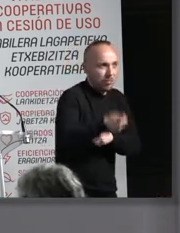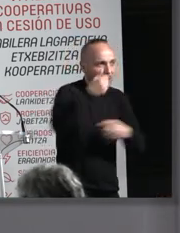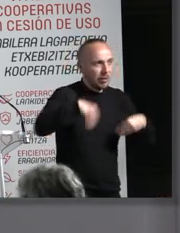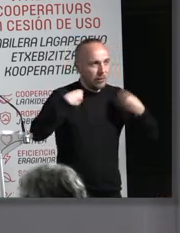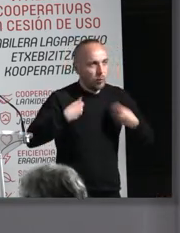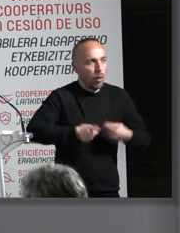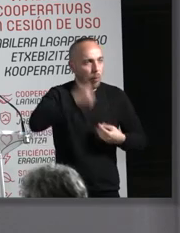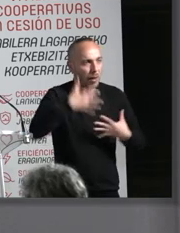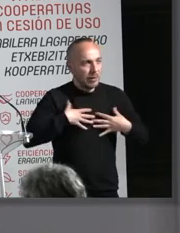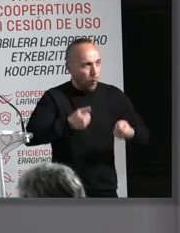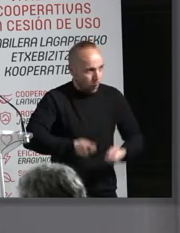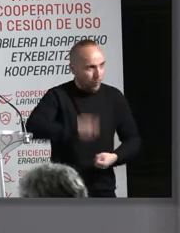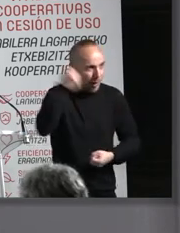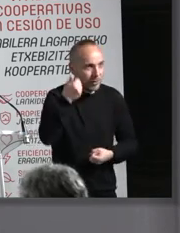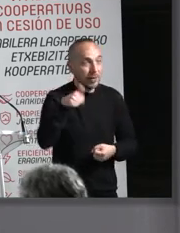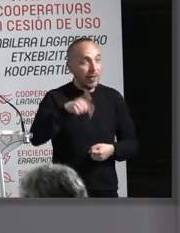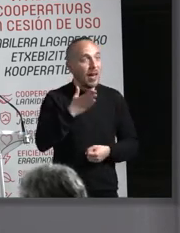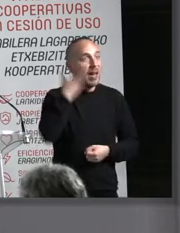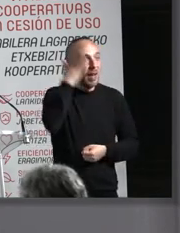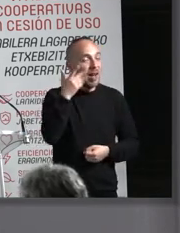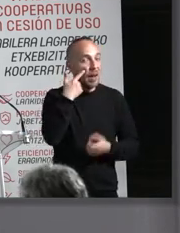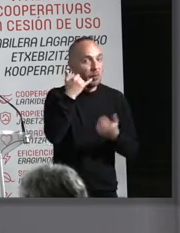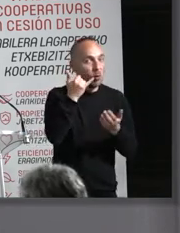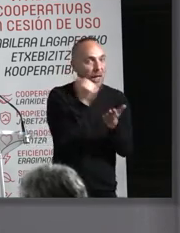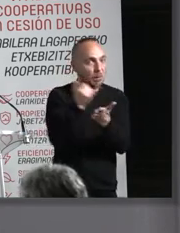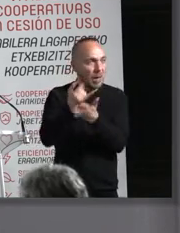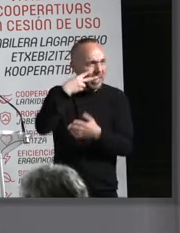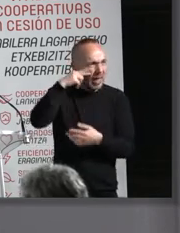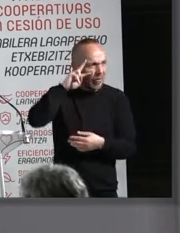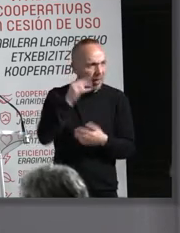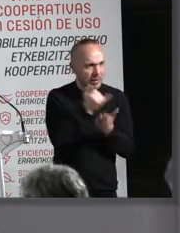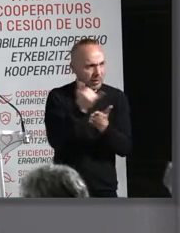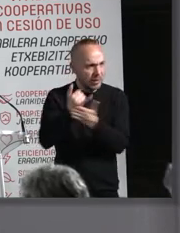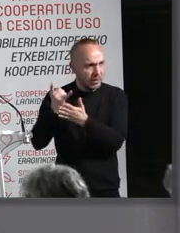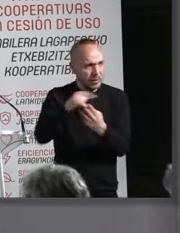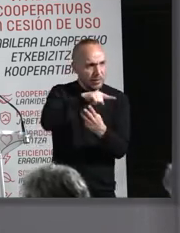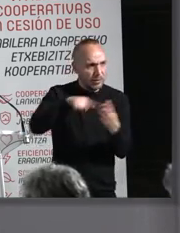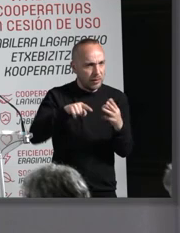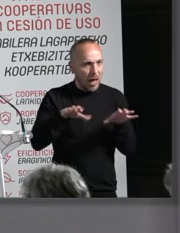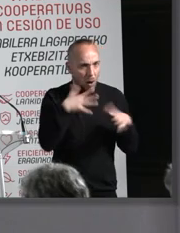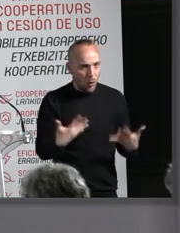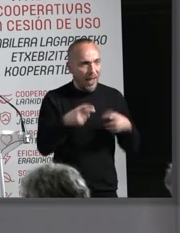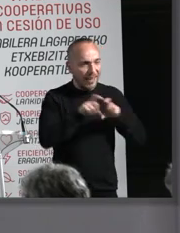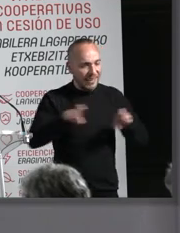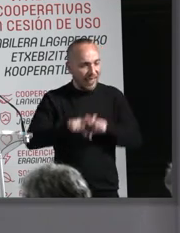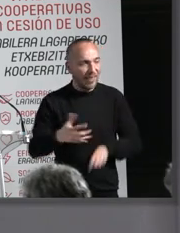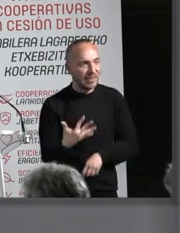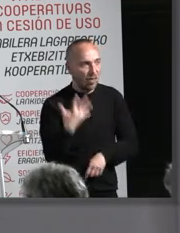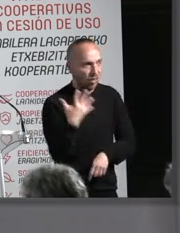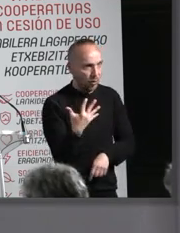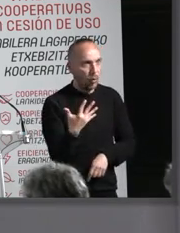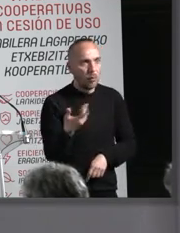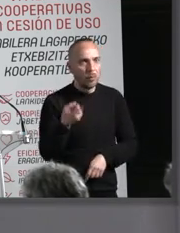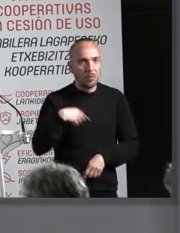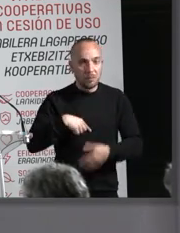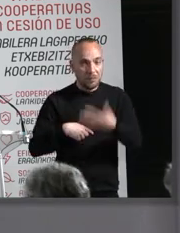Navarra, creo que más o menos va a haber estas experiencias que van a estar hablando ahora. En estos momentos estamos 5 entidades. Hemos decidido que estén